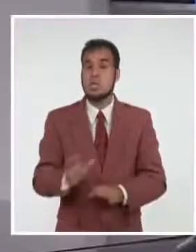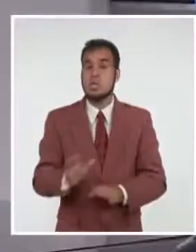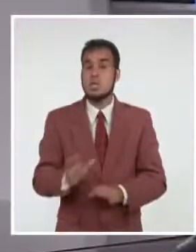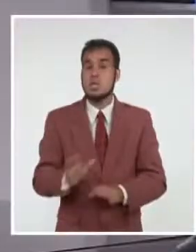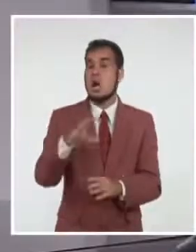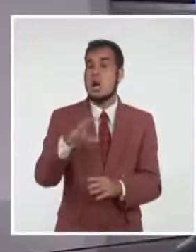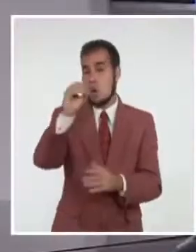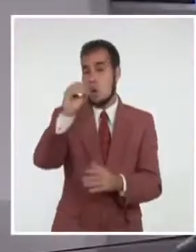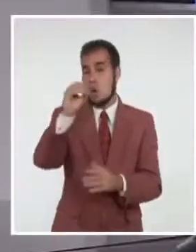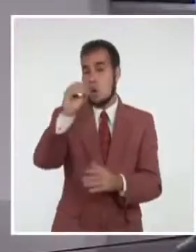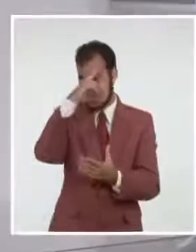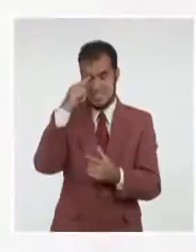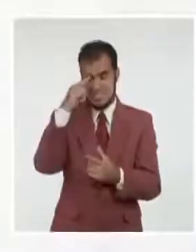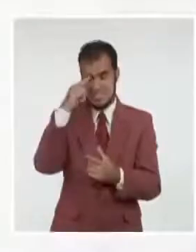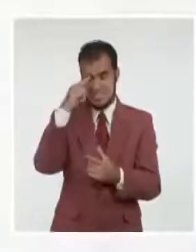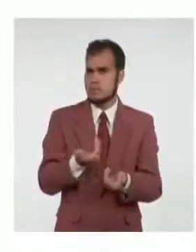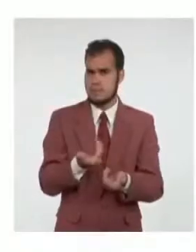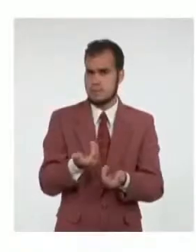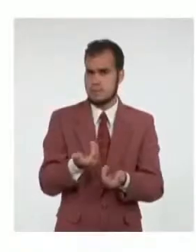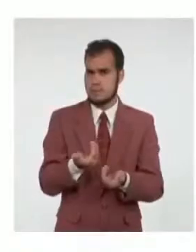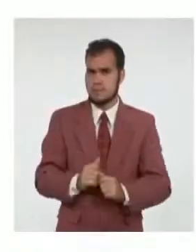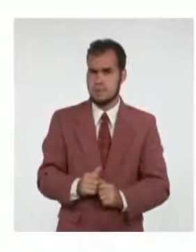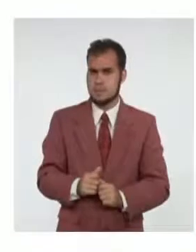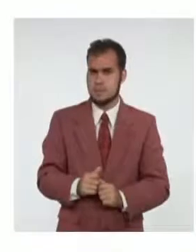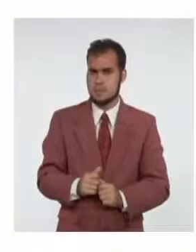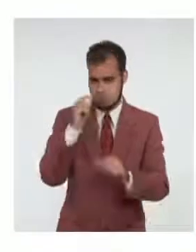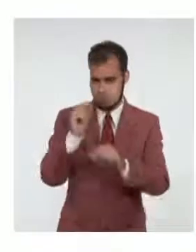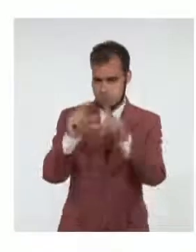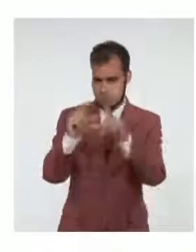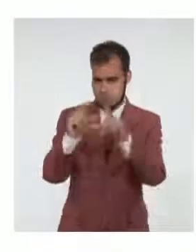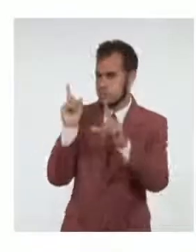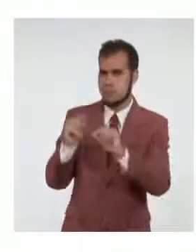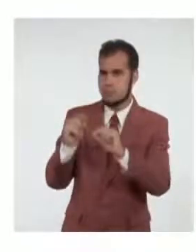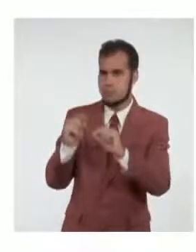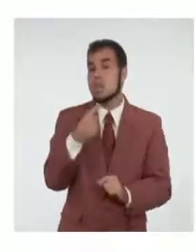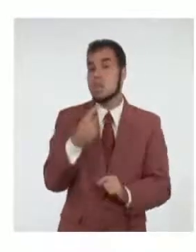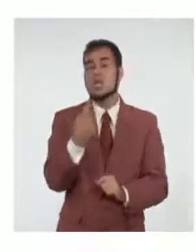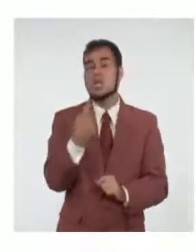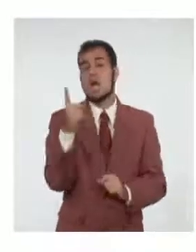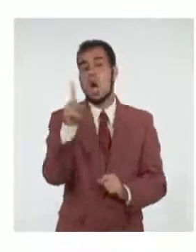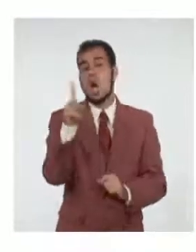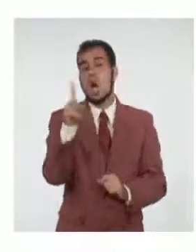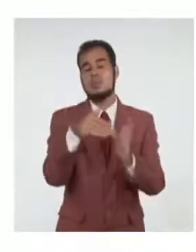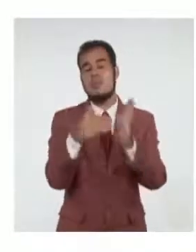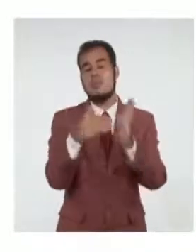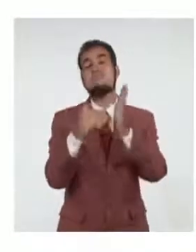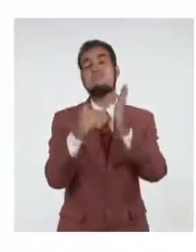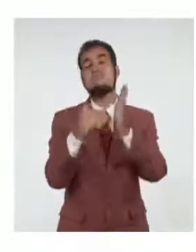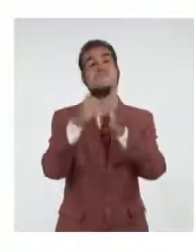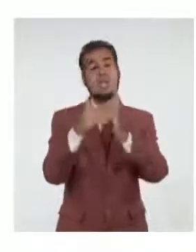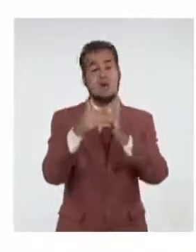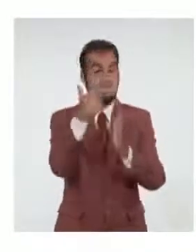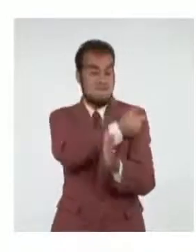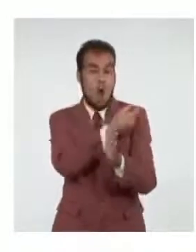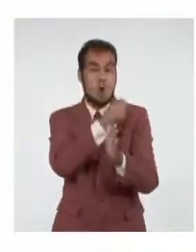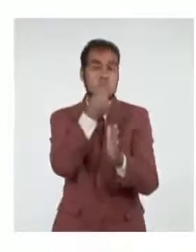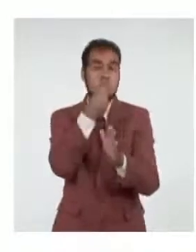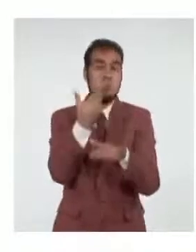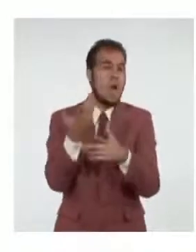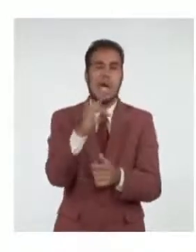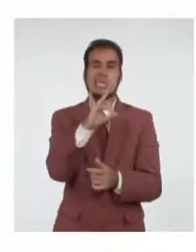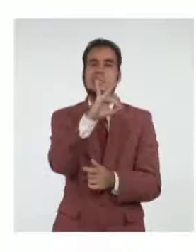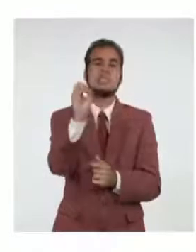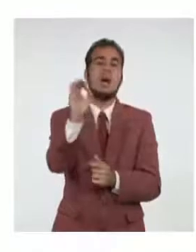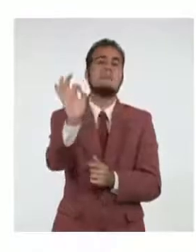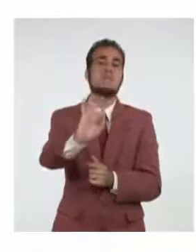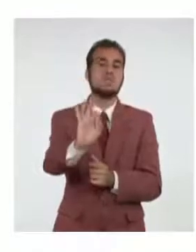ponen la lámina para que vea la población, se necesitarían 11.000 millones de vacunas para inmunizar al 70% de la población. Y no se ve la